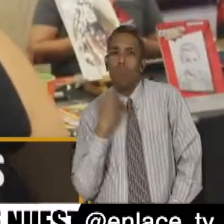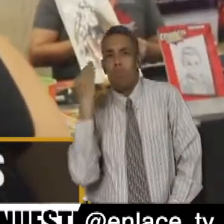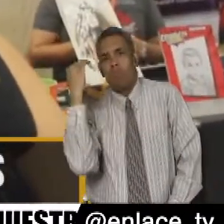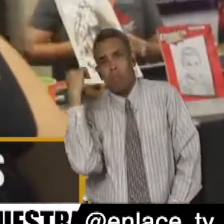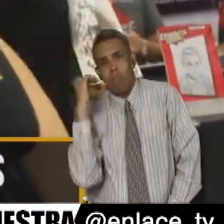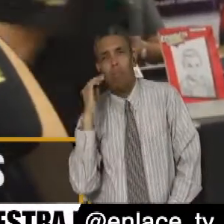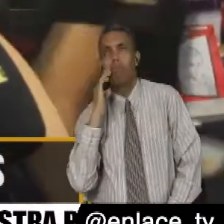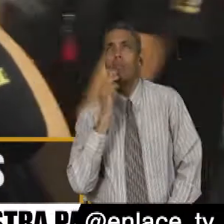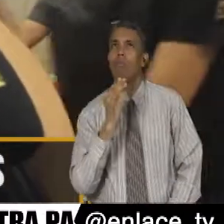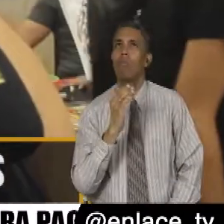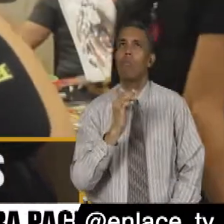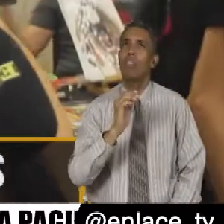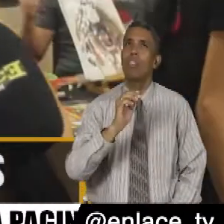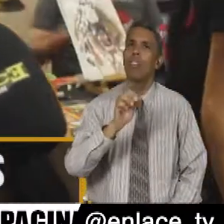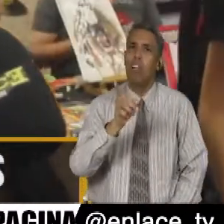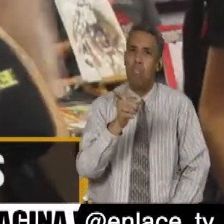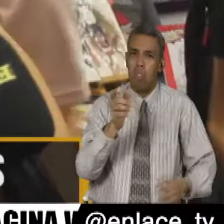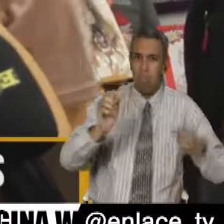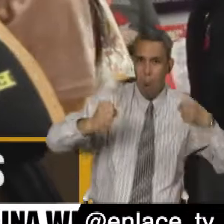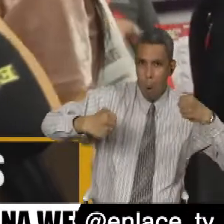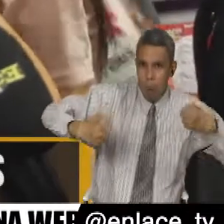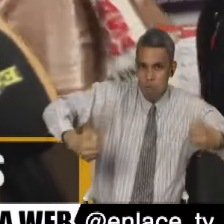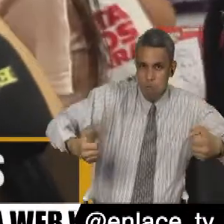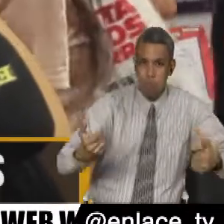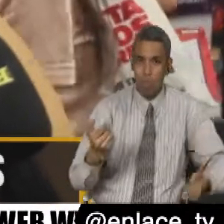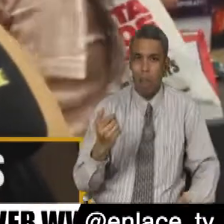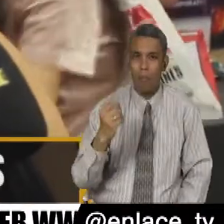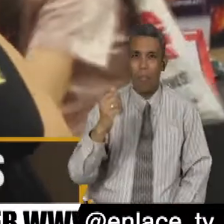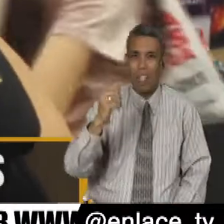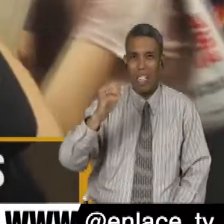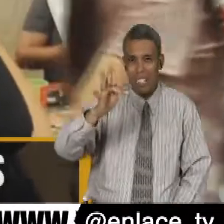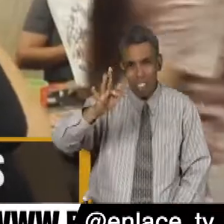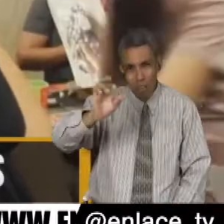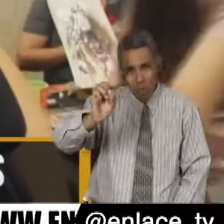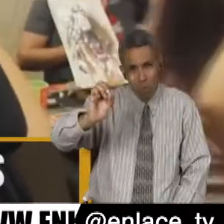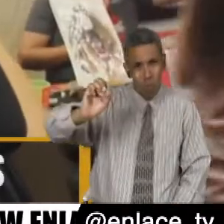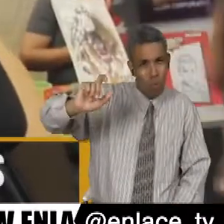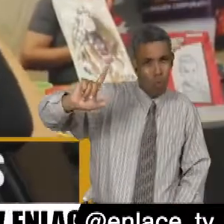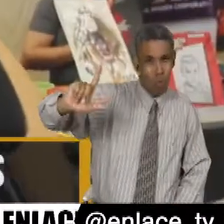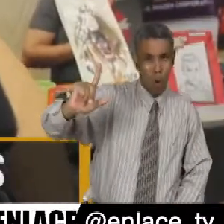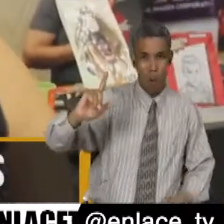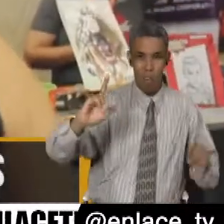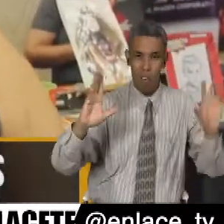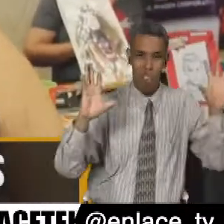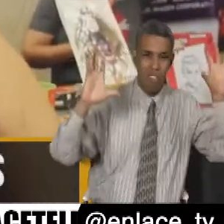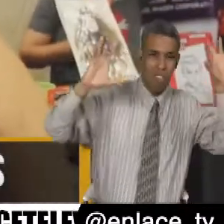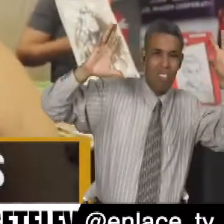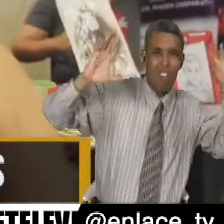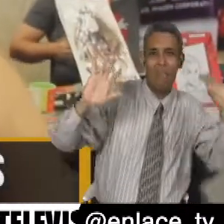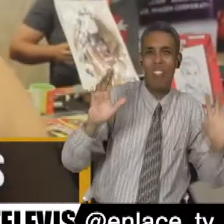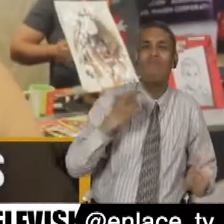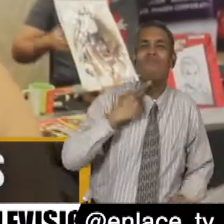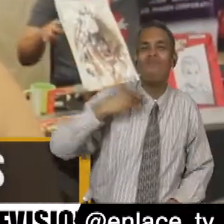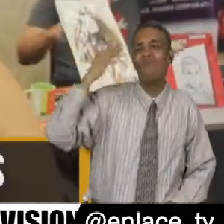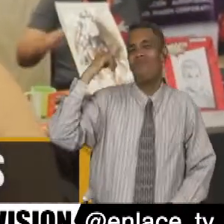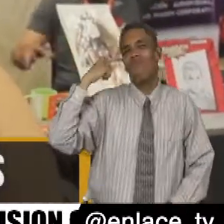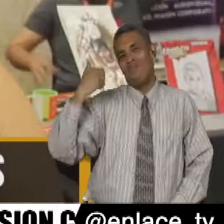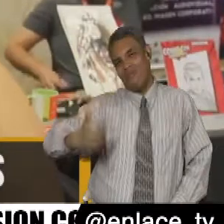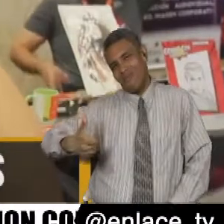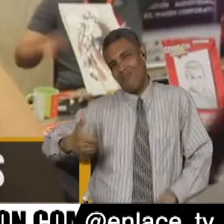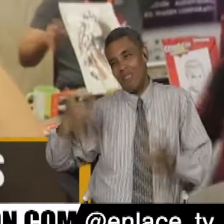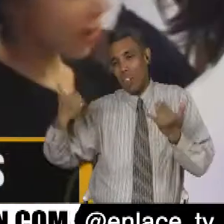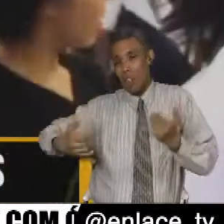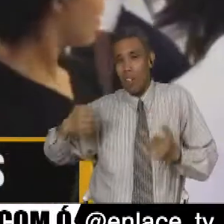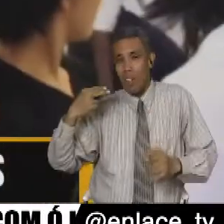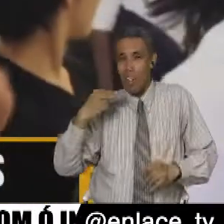que eran la gorda el troll y otros muchos más que tiene entonces lo divertido era la parte como como de